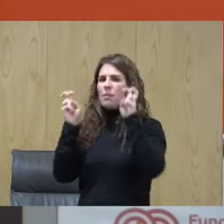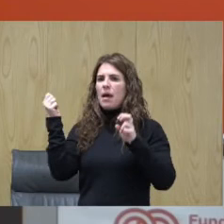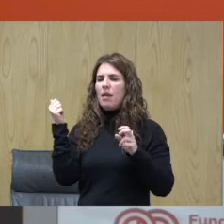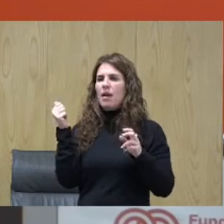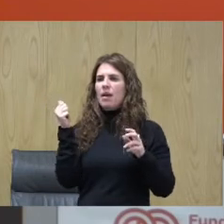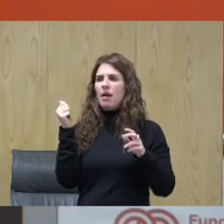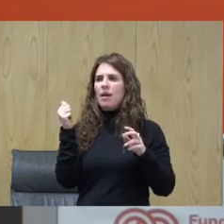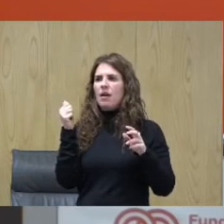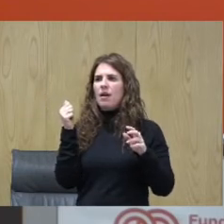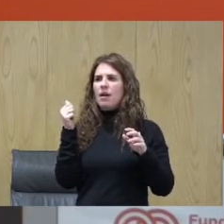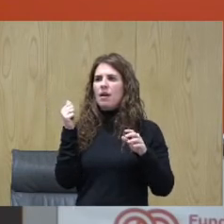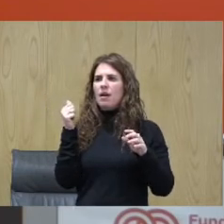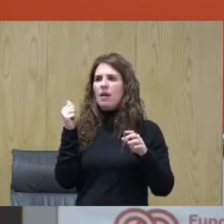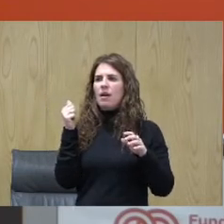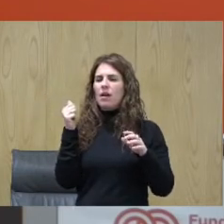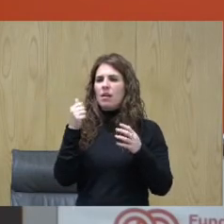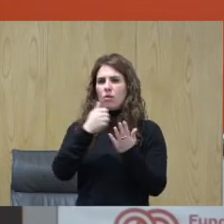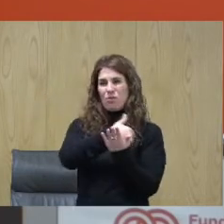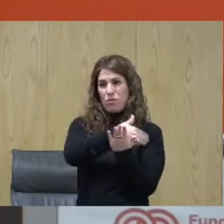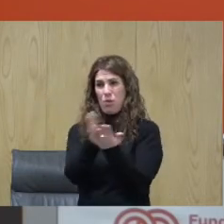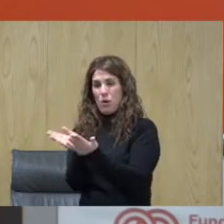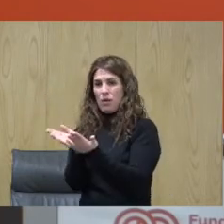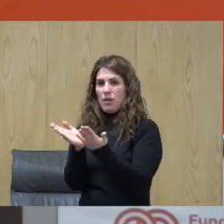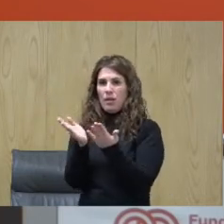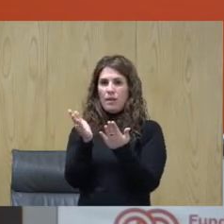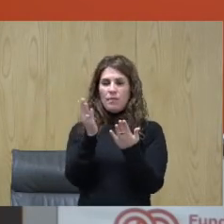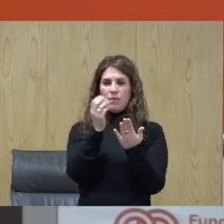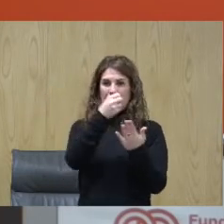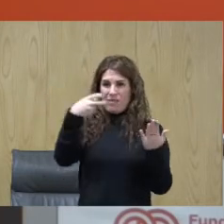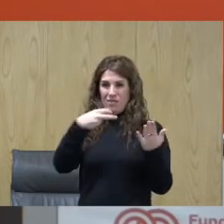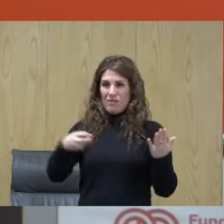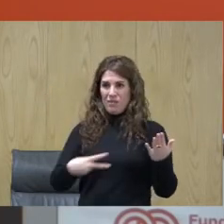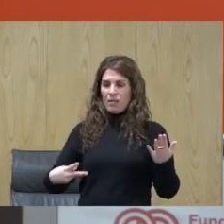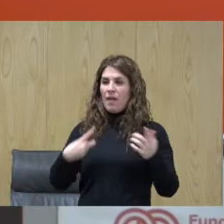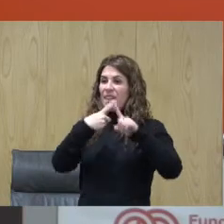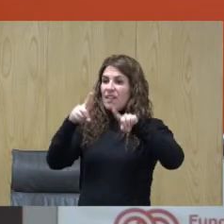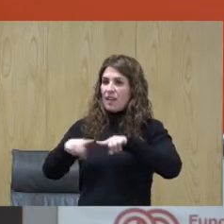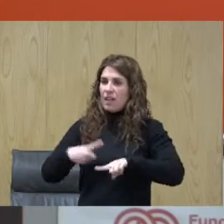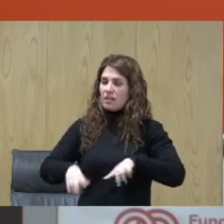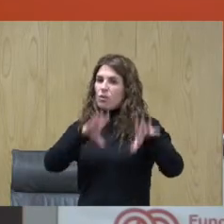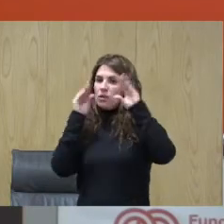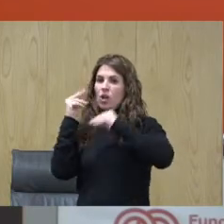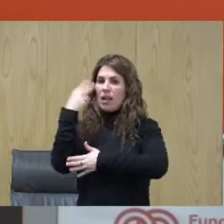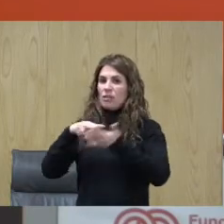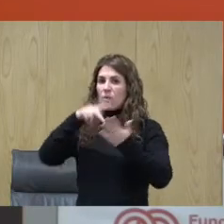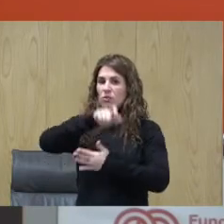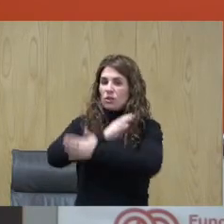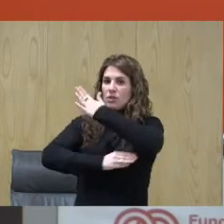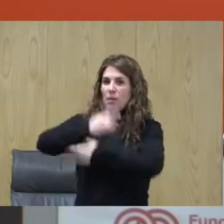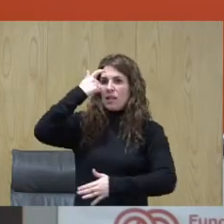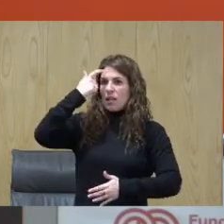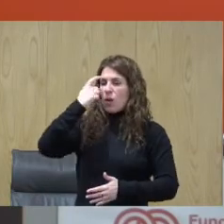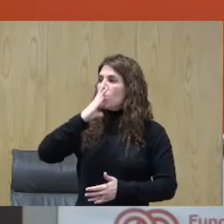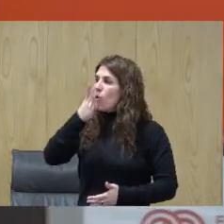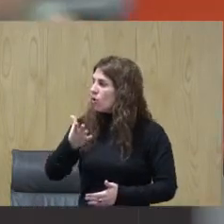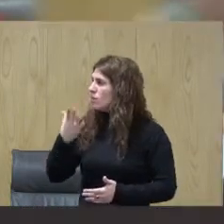dispersidad, ¿no? O sea, ese gran abanico a la hora de esa comprensión lectora en las personas con discapacidad intelectual.